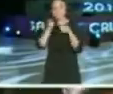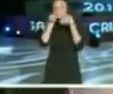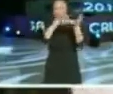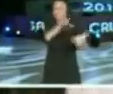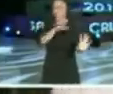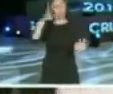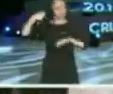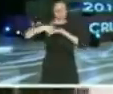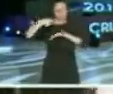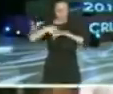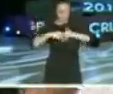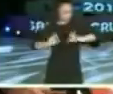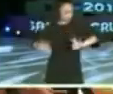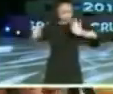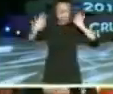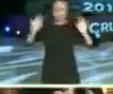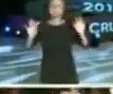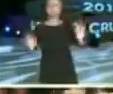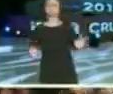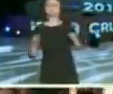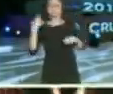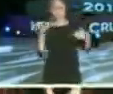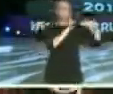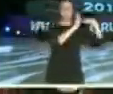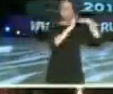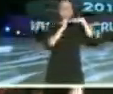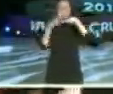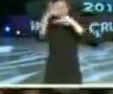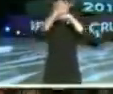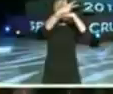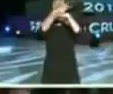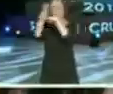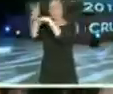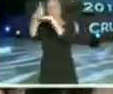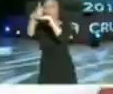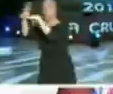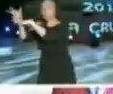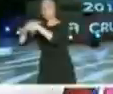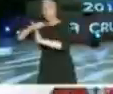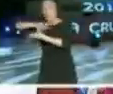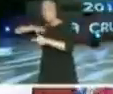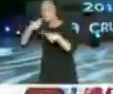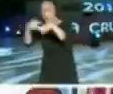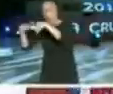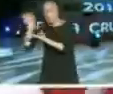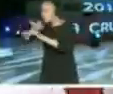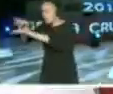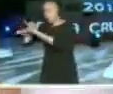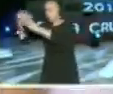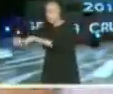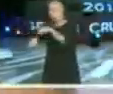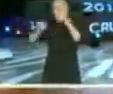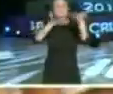para eso. Y con esta unidad móvil acercaré noticias y